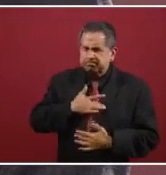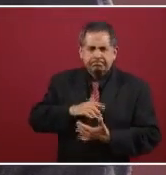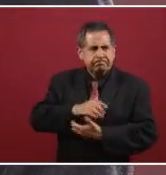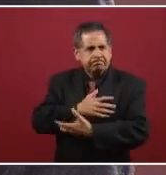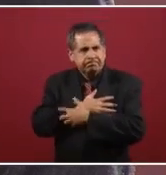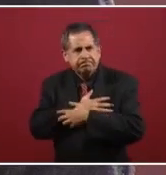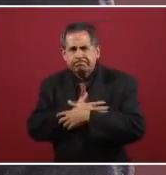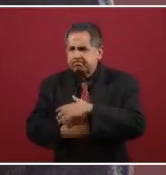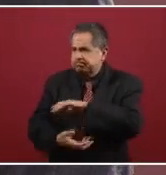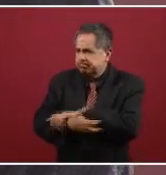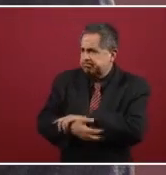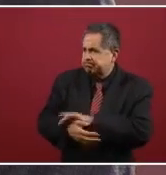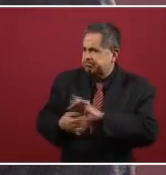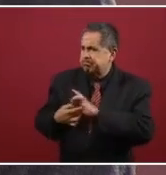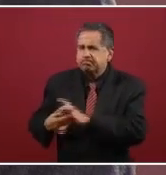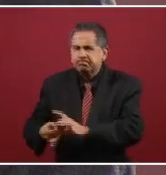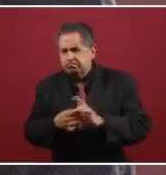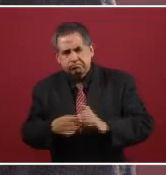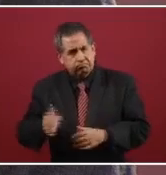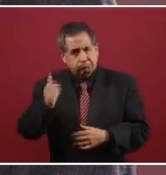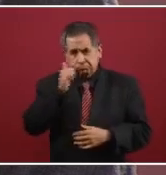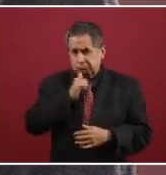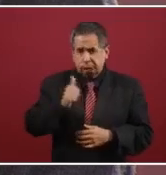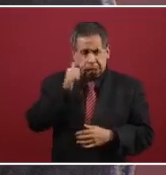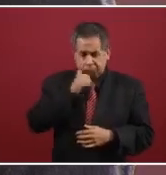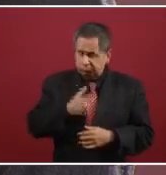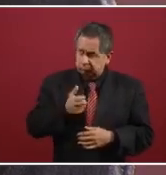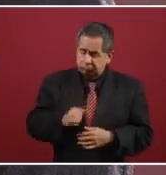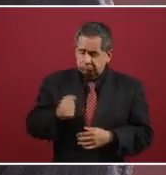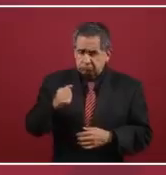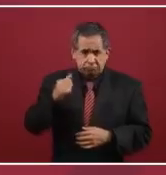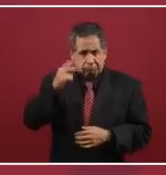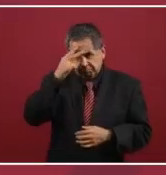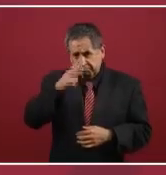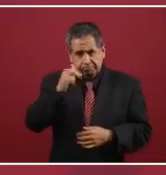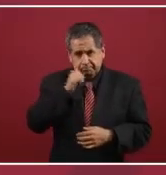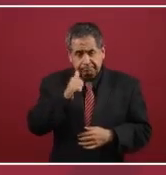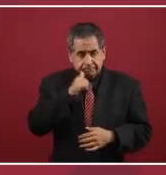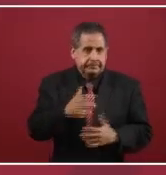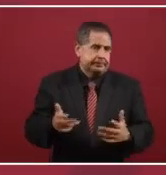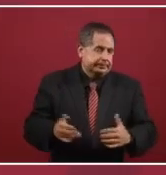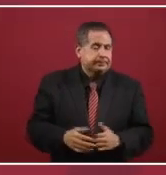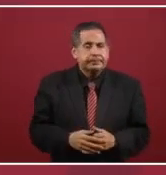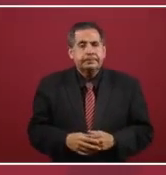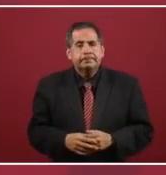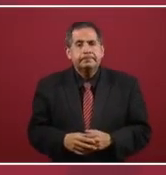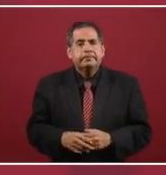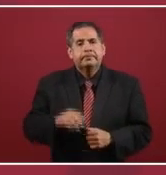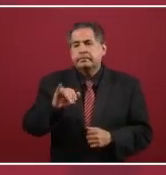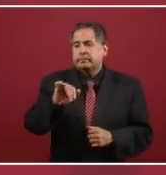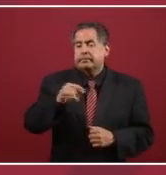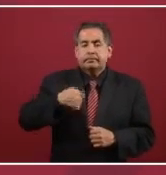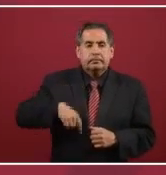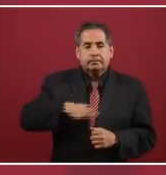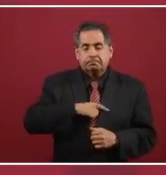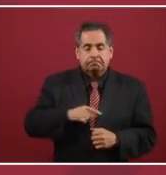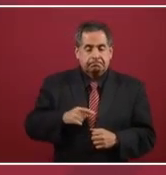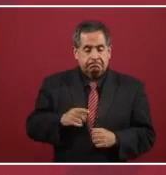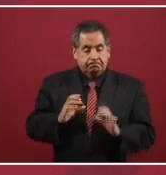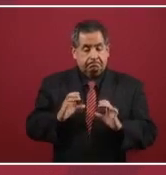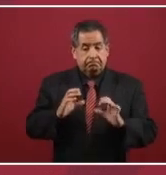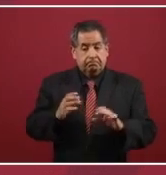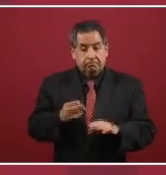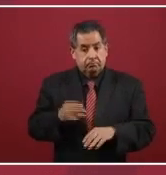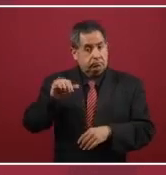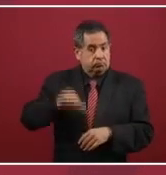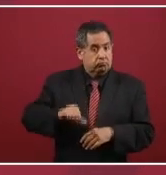fraterno, siempre. Entonces, sí estamos muy cuidadosos. Hoy